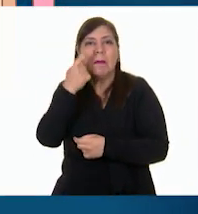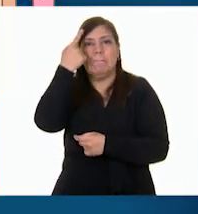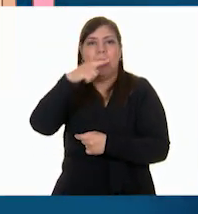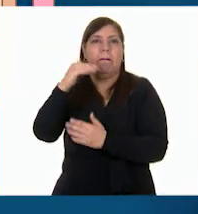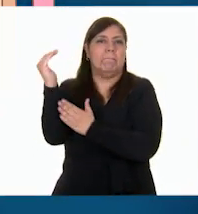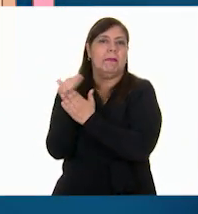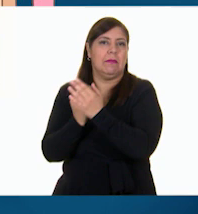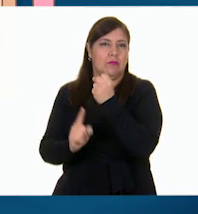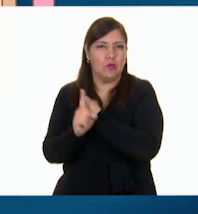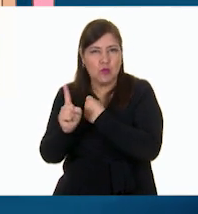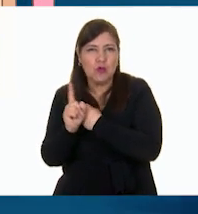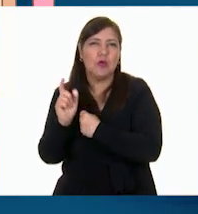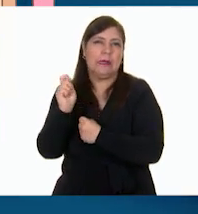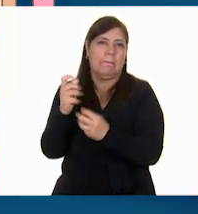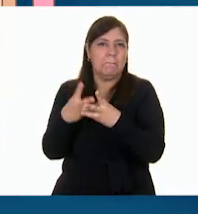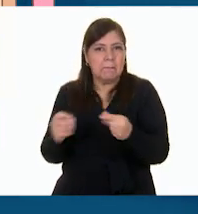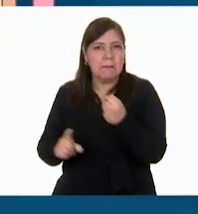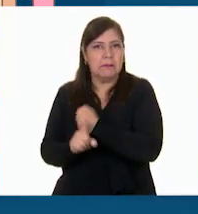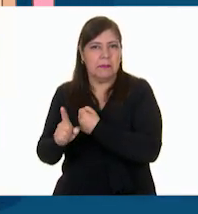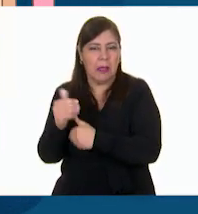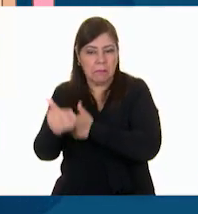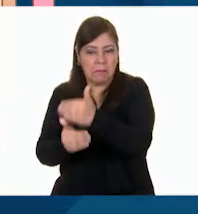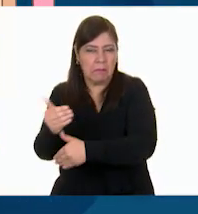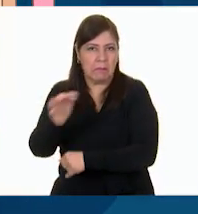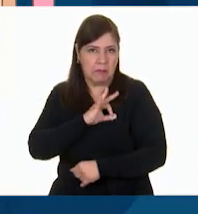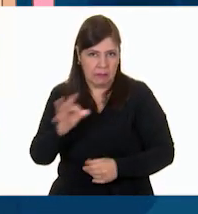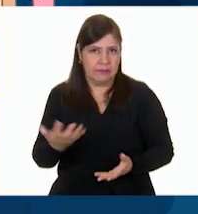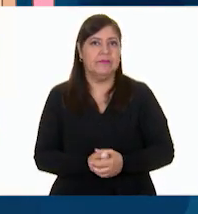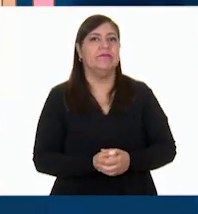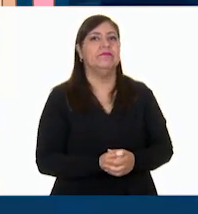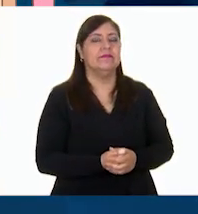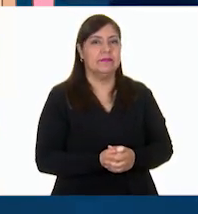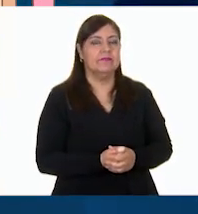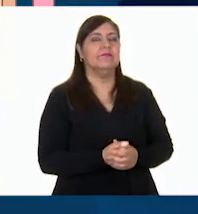situaciones diversas de los profesores, los estudiantes.